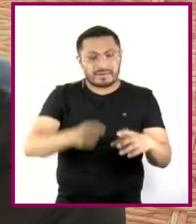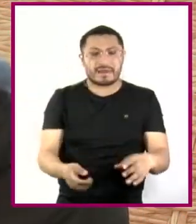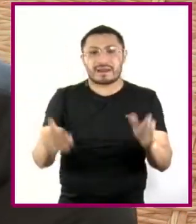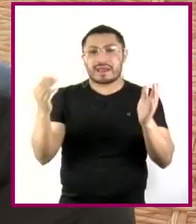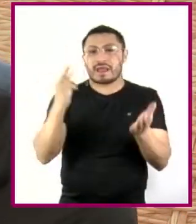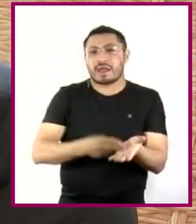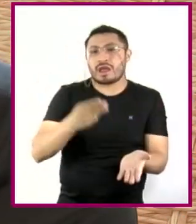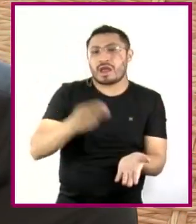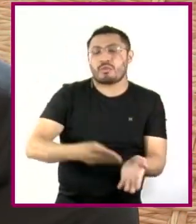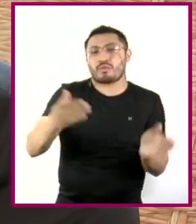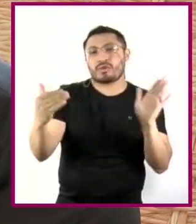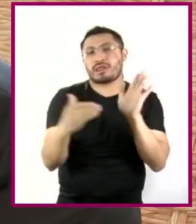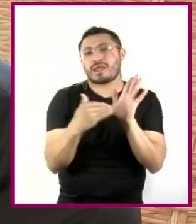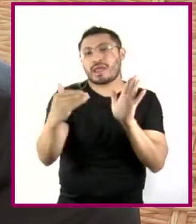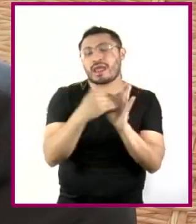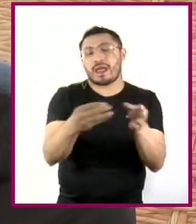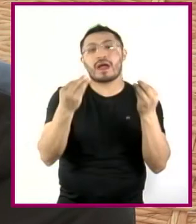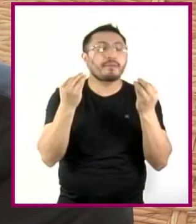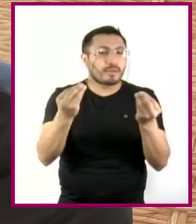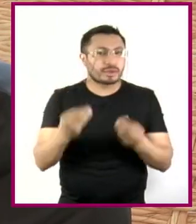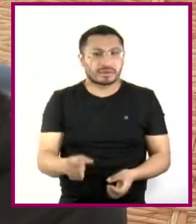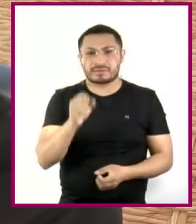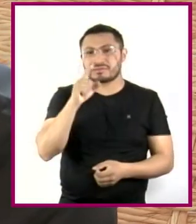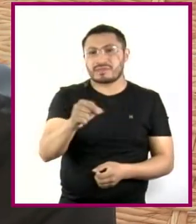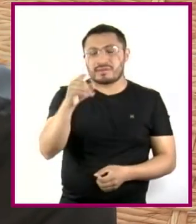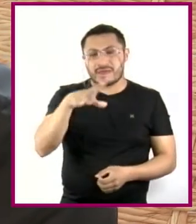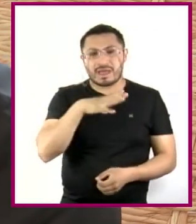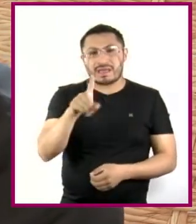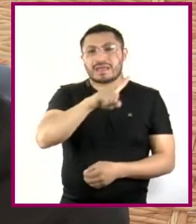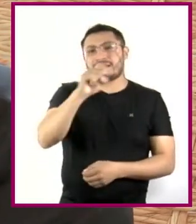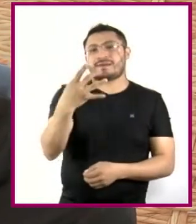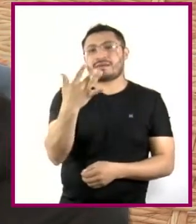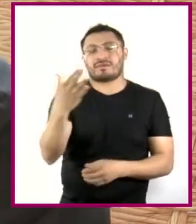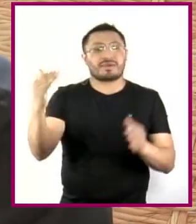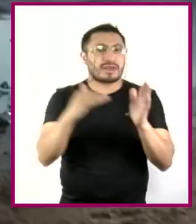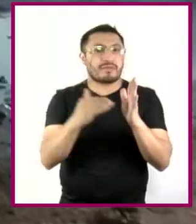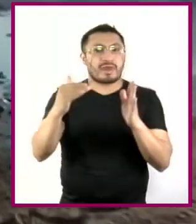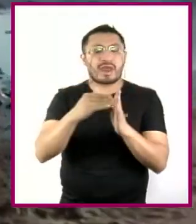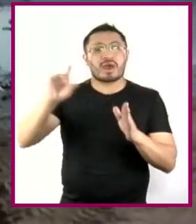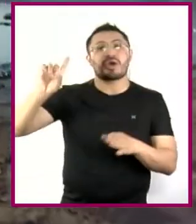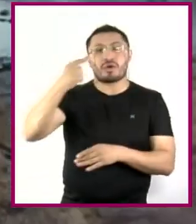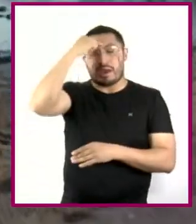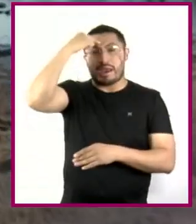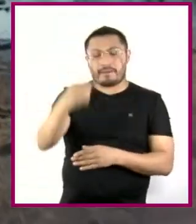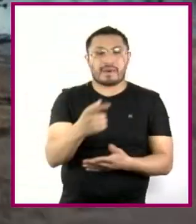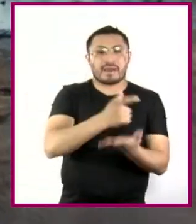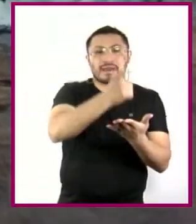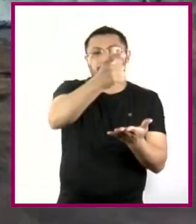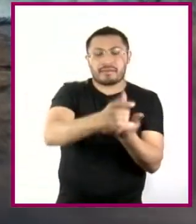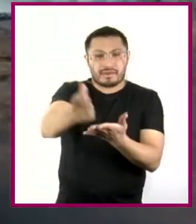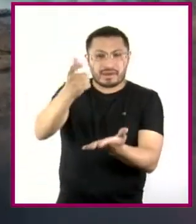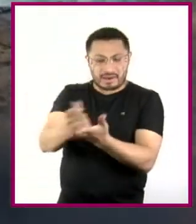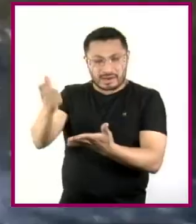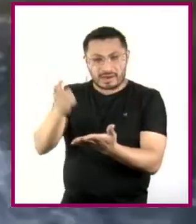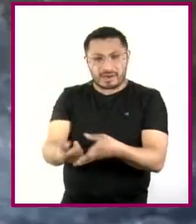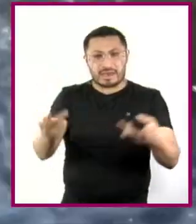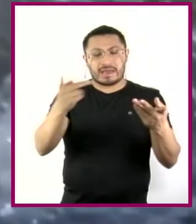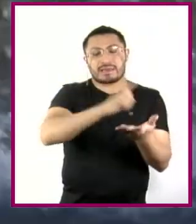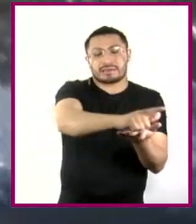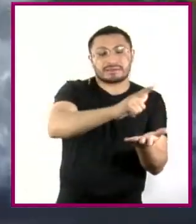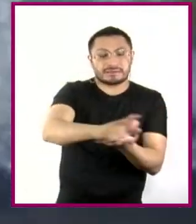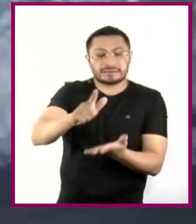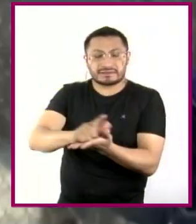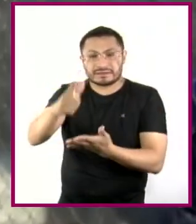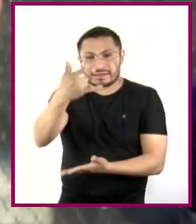multimillonarias. También se abrió un fideicomiso de 150 millones de dólares para pagar las tareas de limpieza y